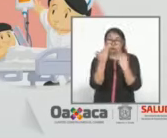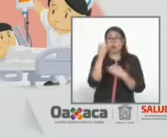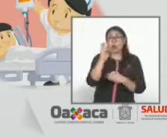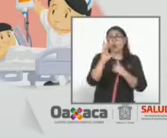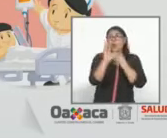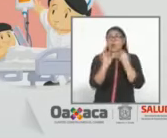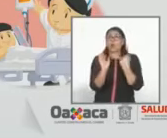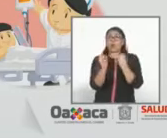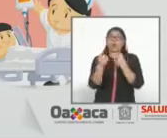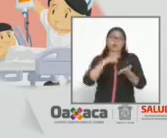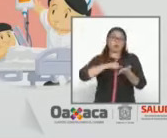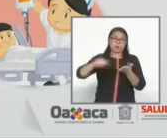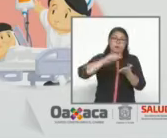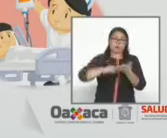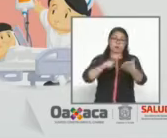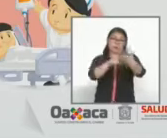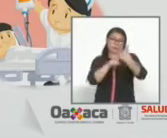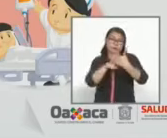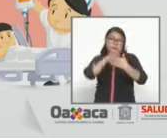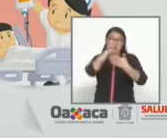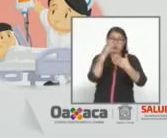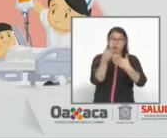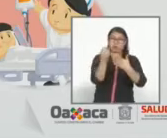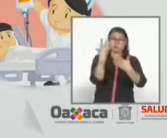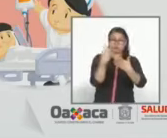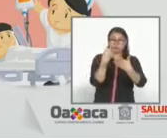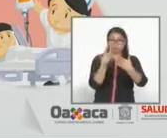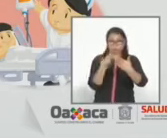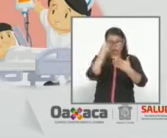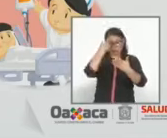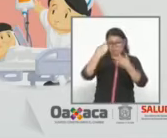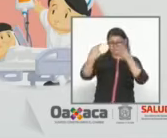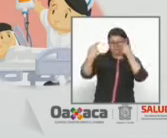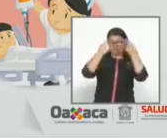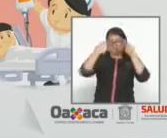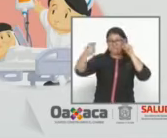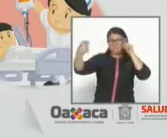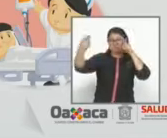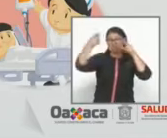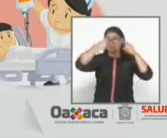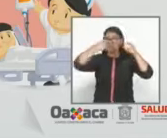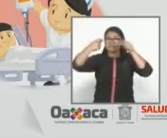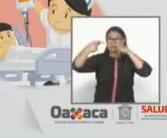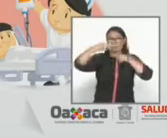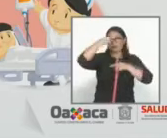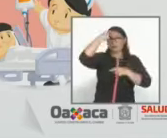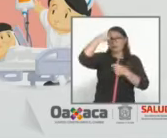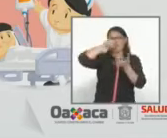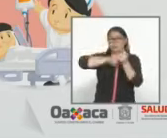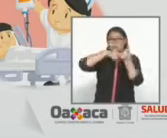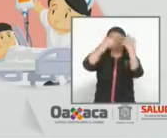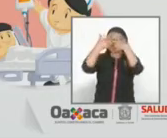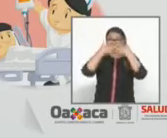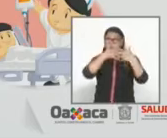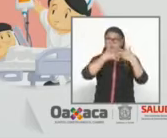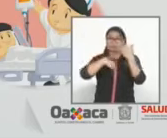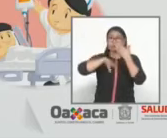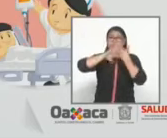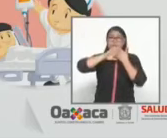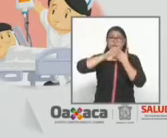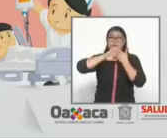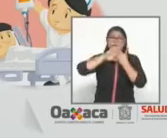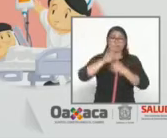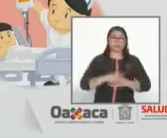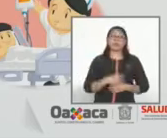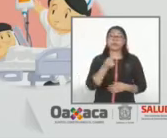tabletas. Estas emiten luces destellantes que pueden desencadenar crisis epilépticas. Entonces, si tenemos